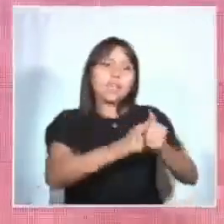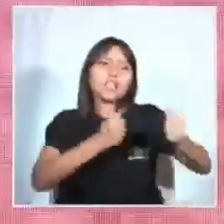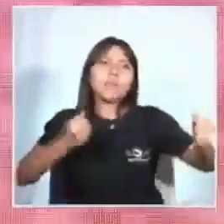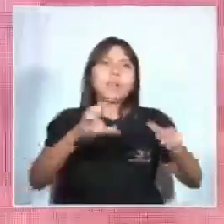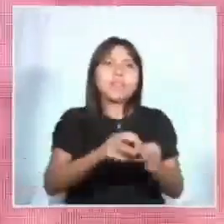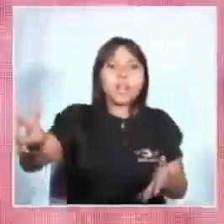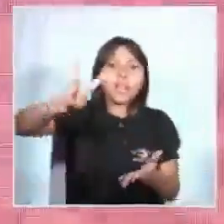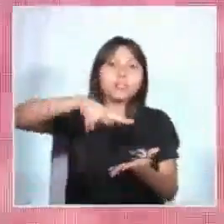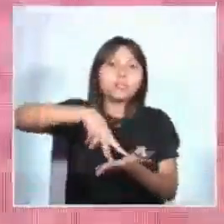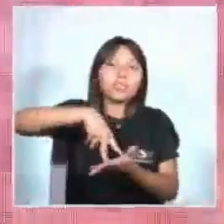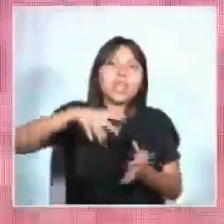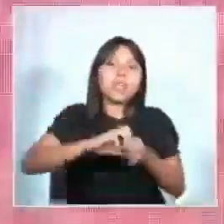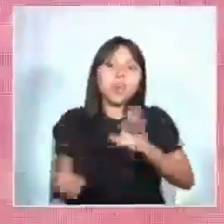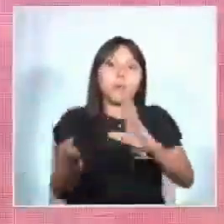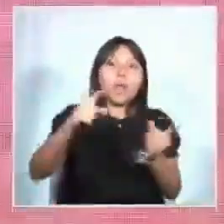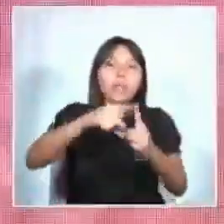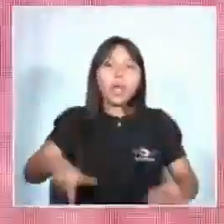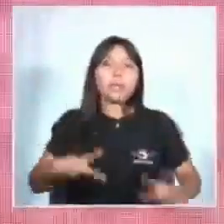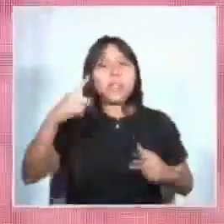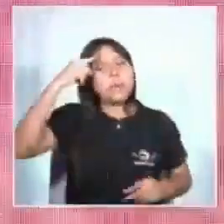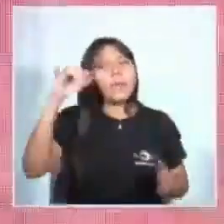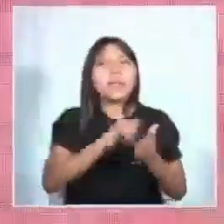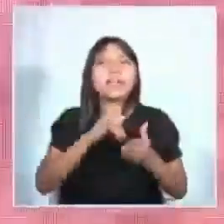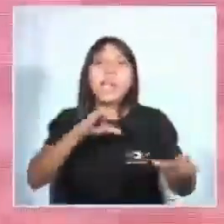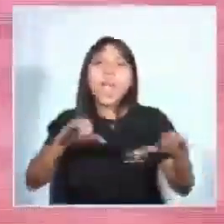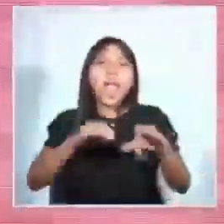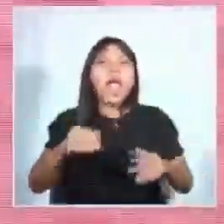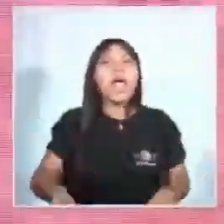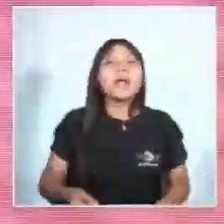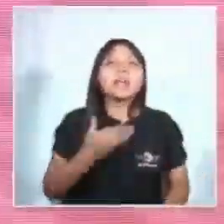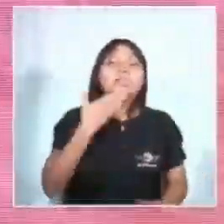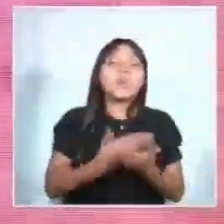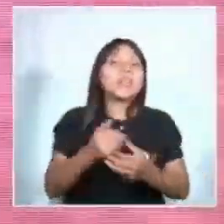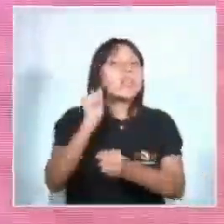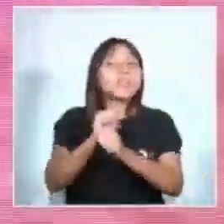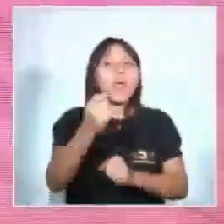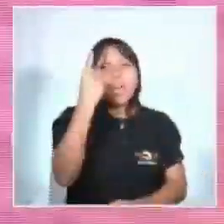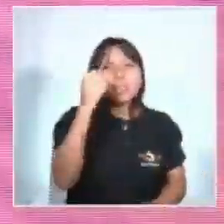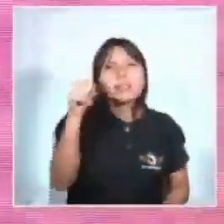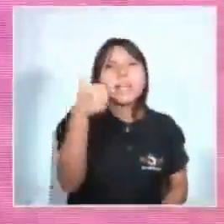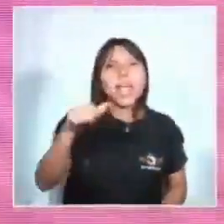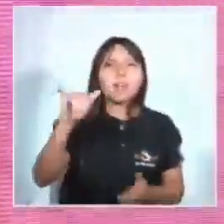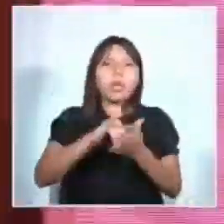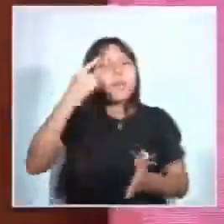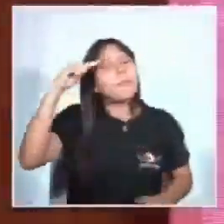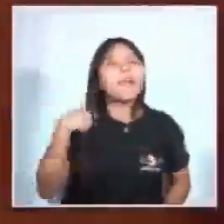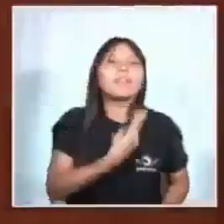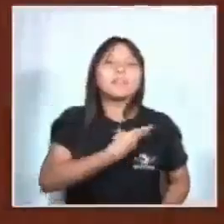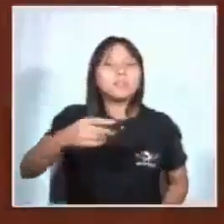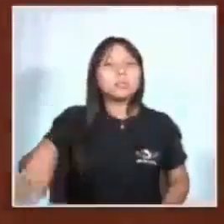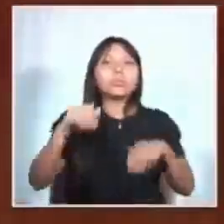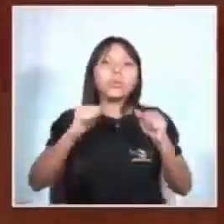vida para que hagas buenas obras. ¿Entiende algo? Que para nosotros poder